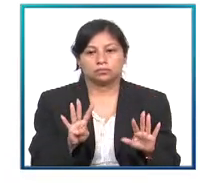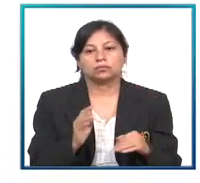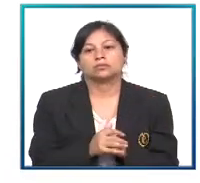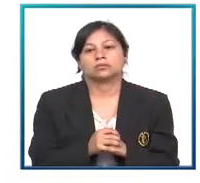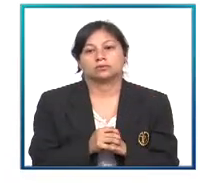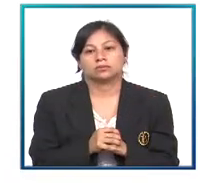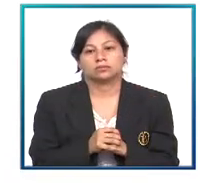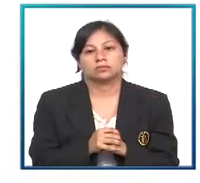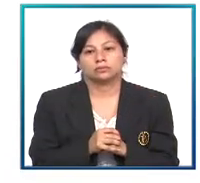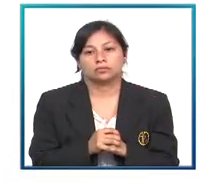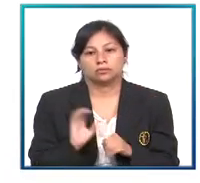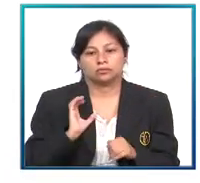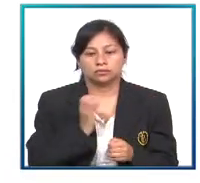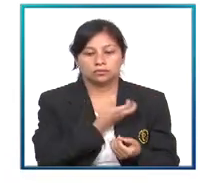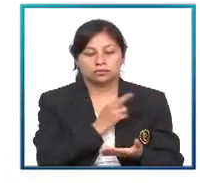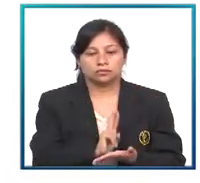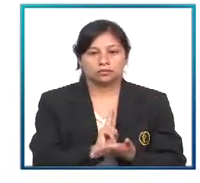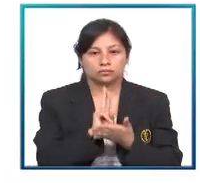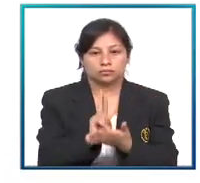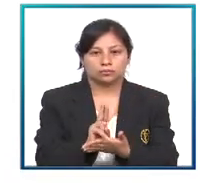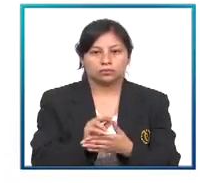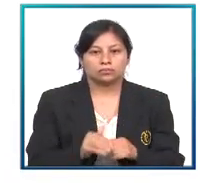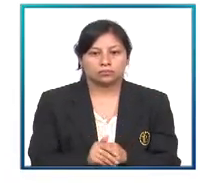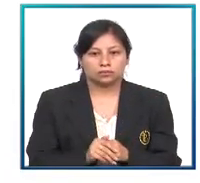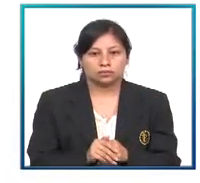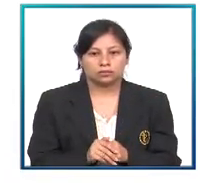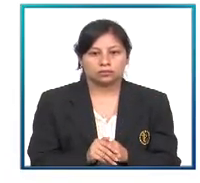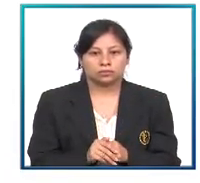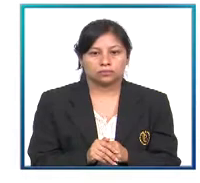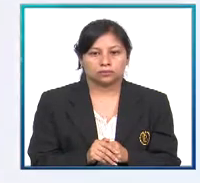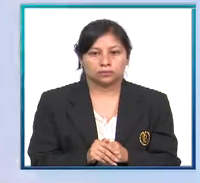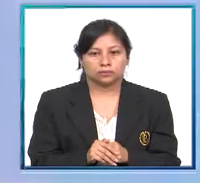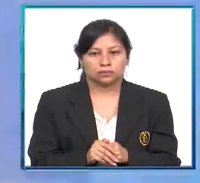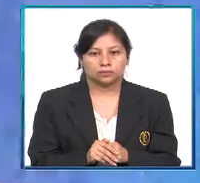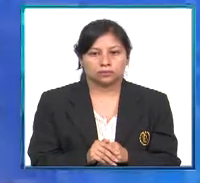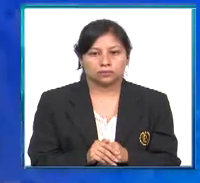legislatura. Congreso de la República.